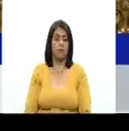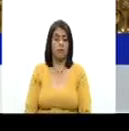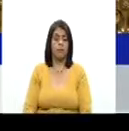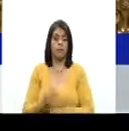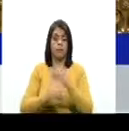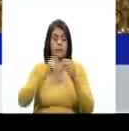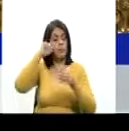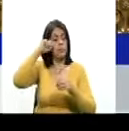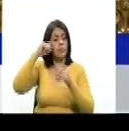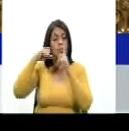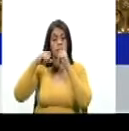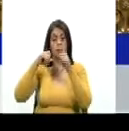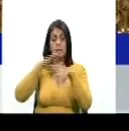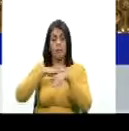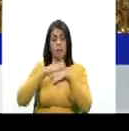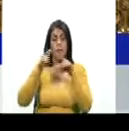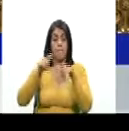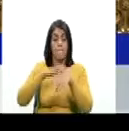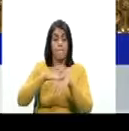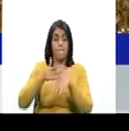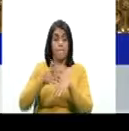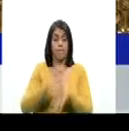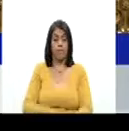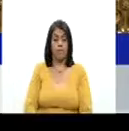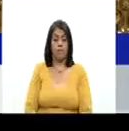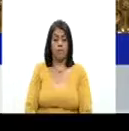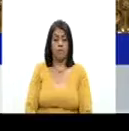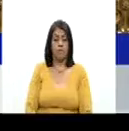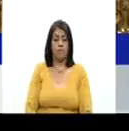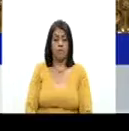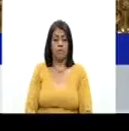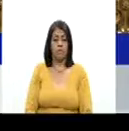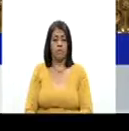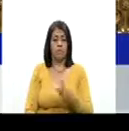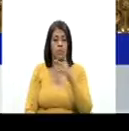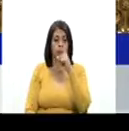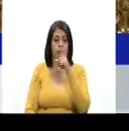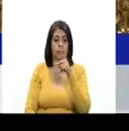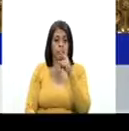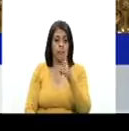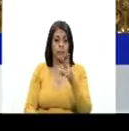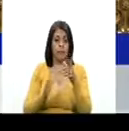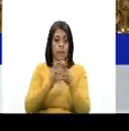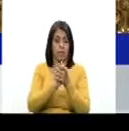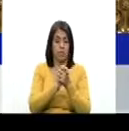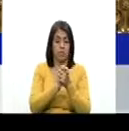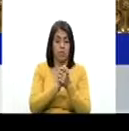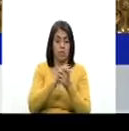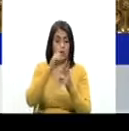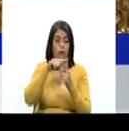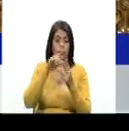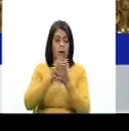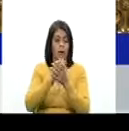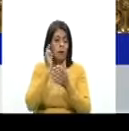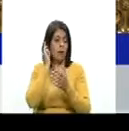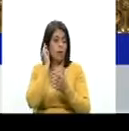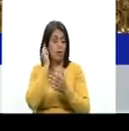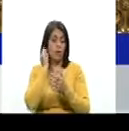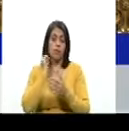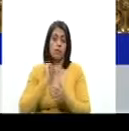muchísimos recuerdos negativos, porque yo tenía dos amigas en mi barrio, que era Yanina y Luján Peñalba,